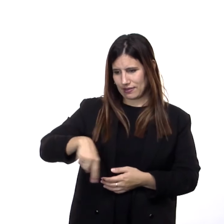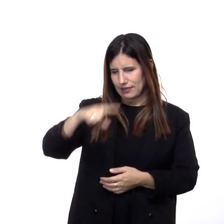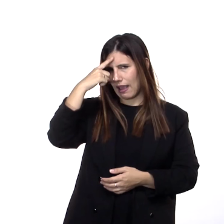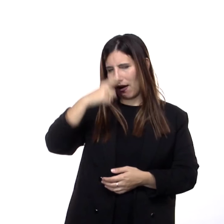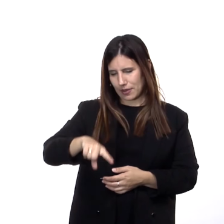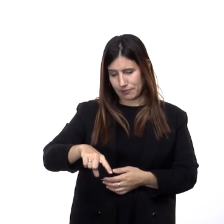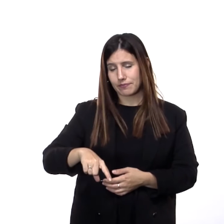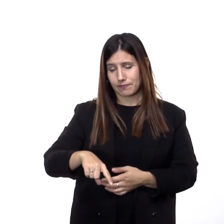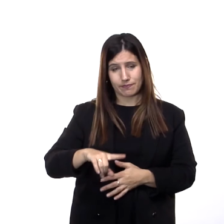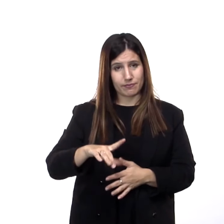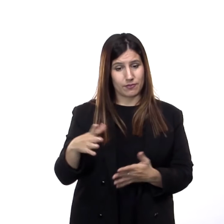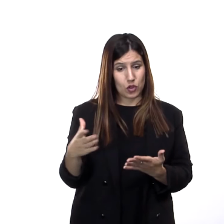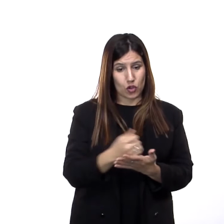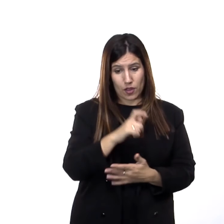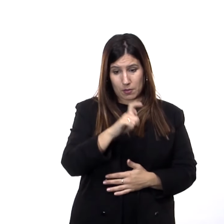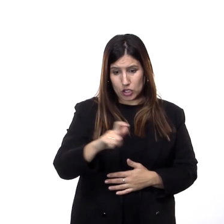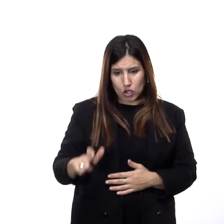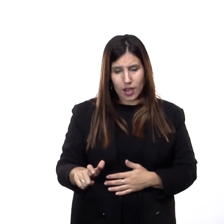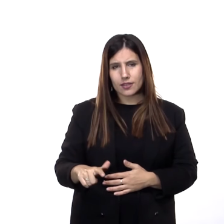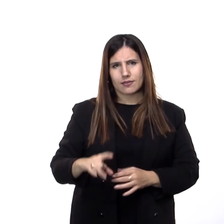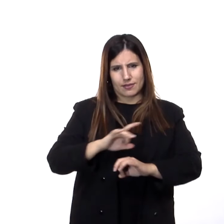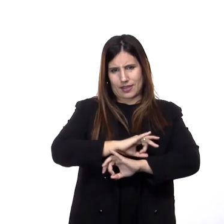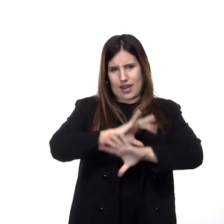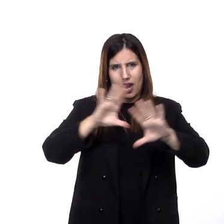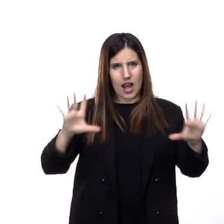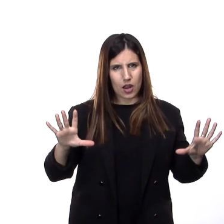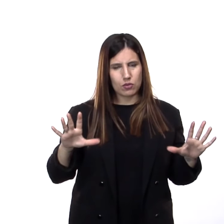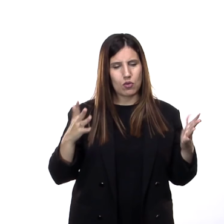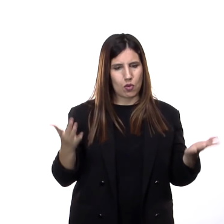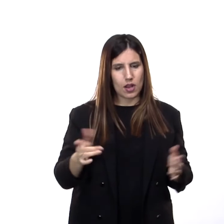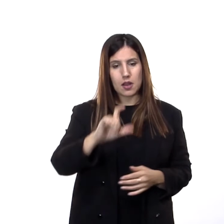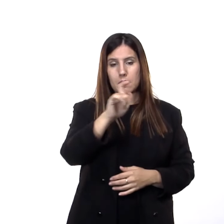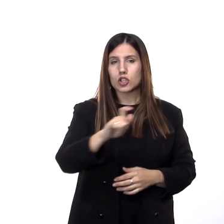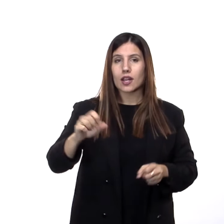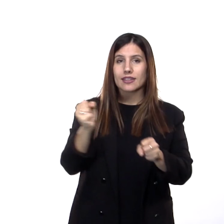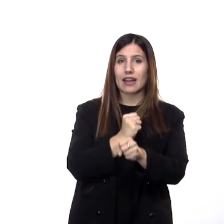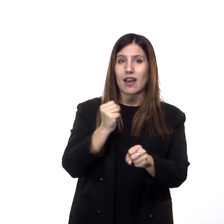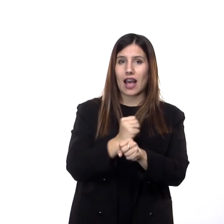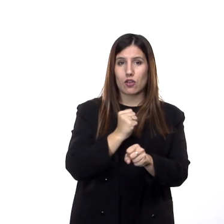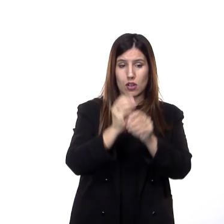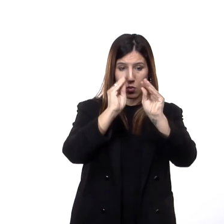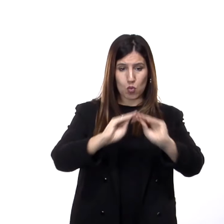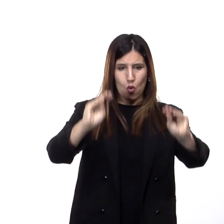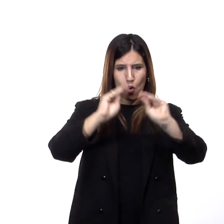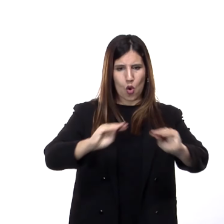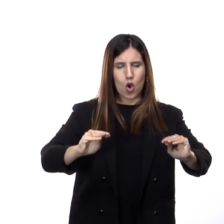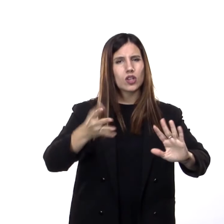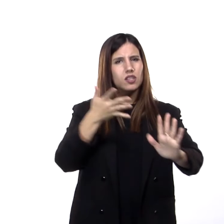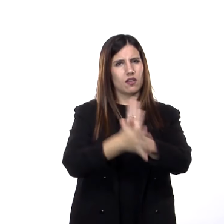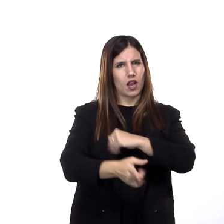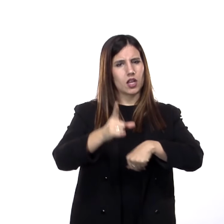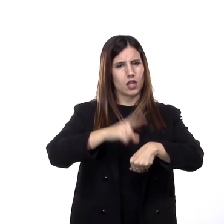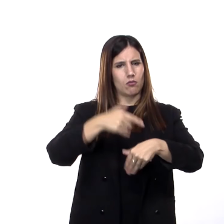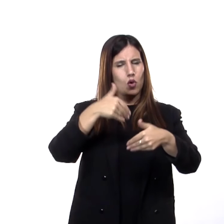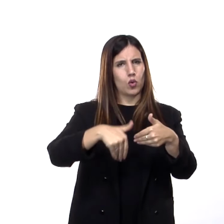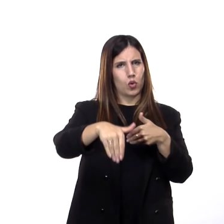yo creo que todo el mundo tiene claro que formar al personal es una tarea de largo plazo no es una tarea de